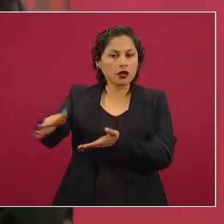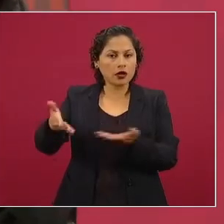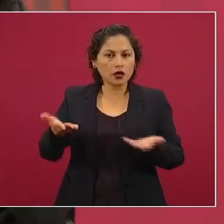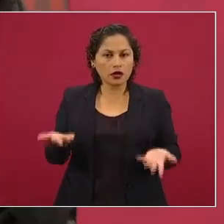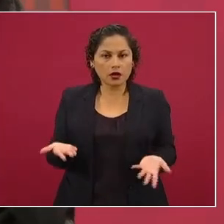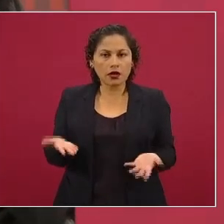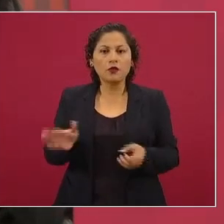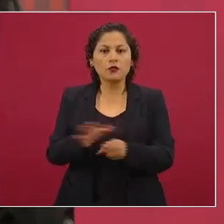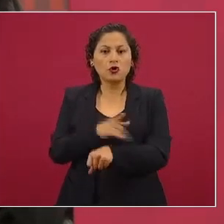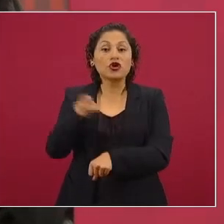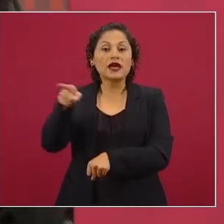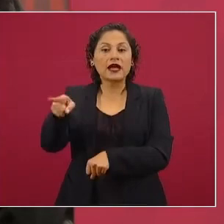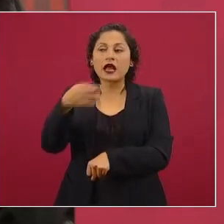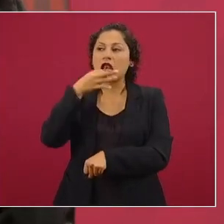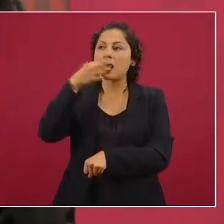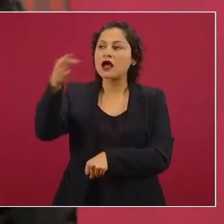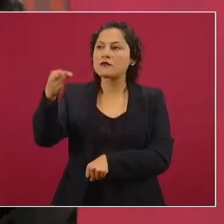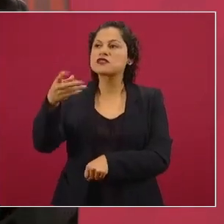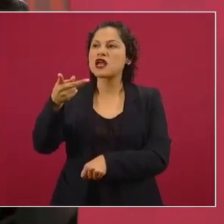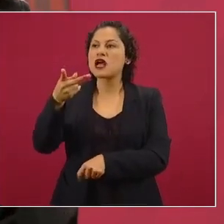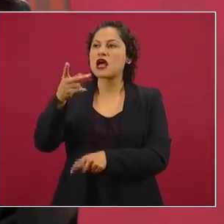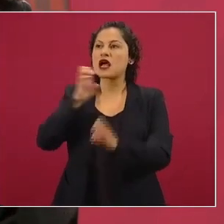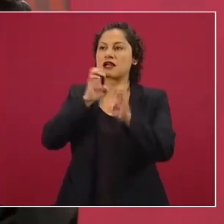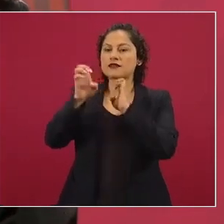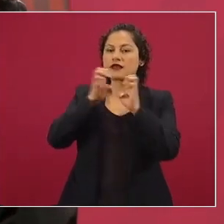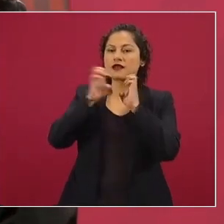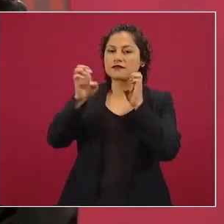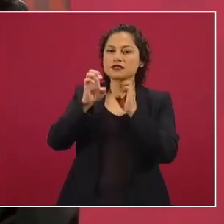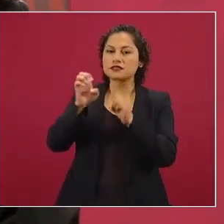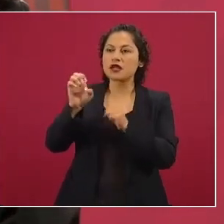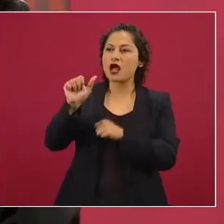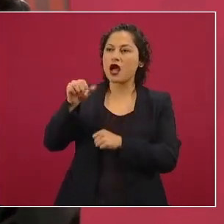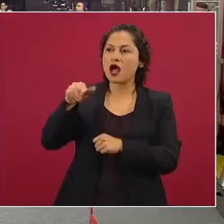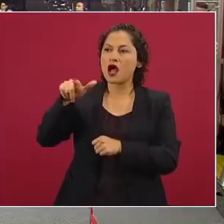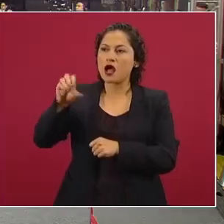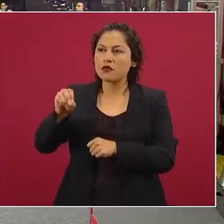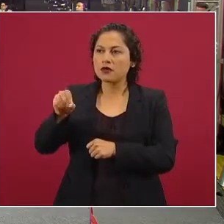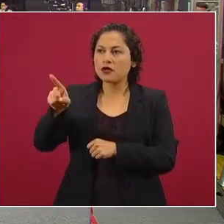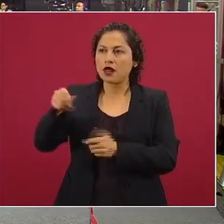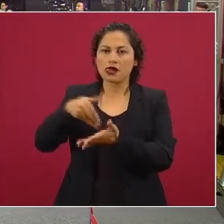y que sí tenía yo razón.